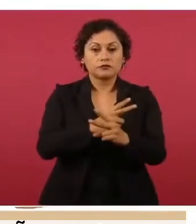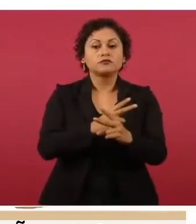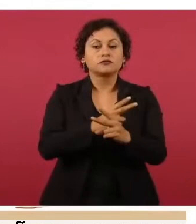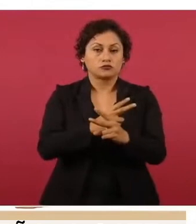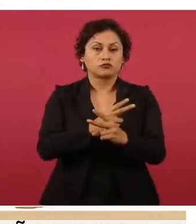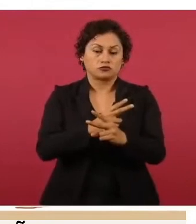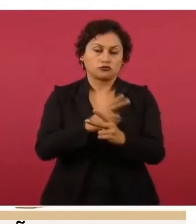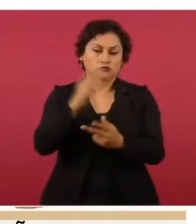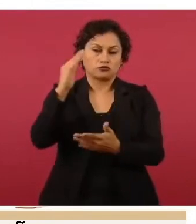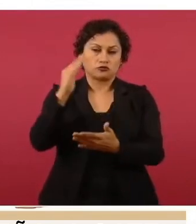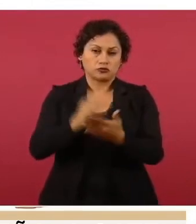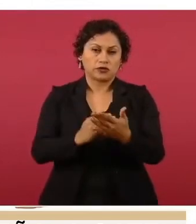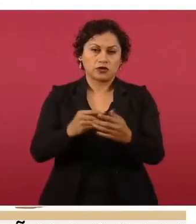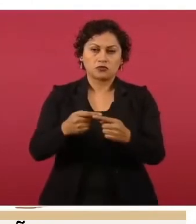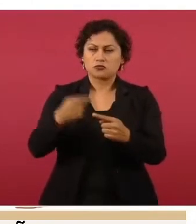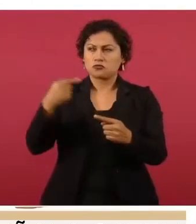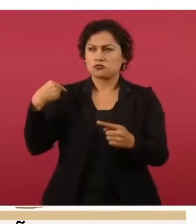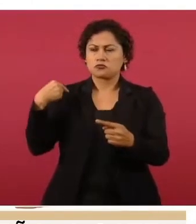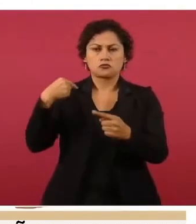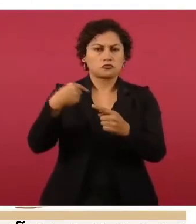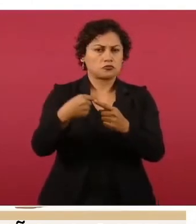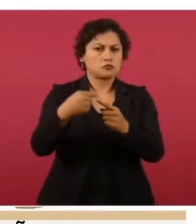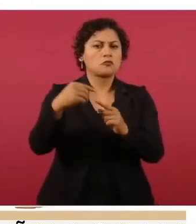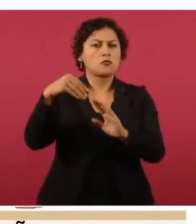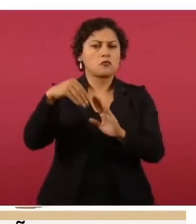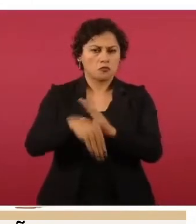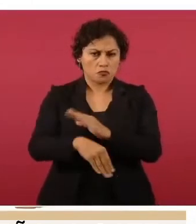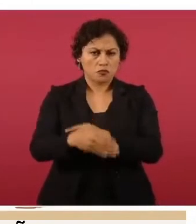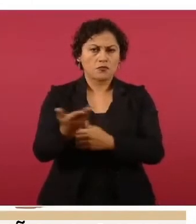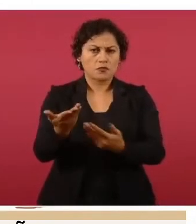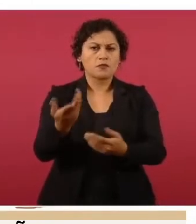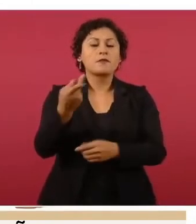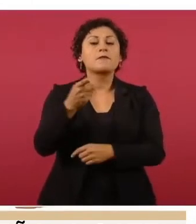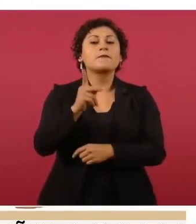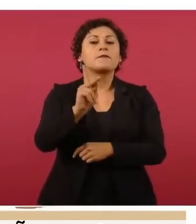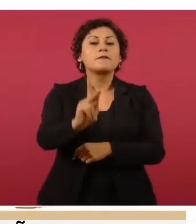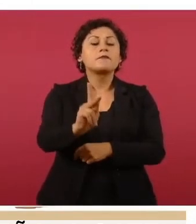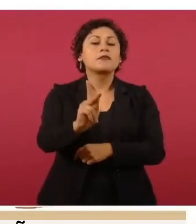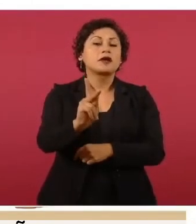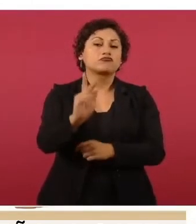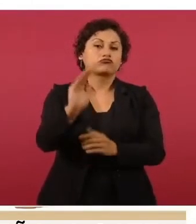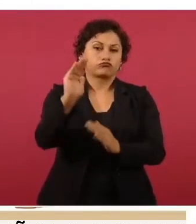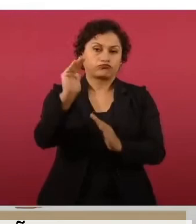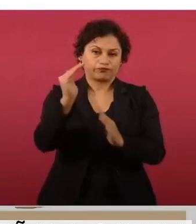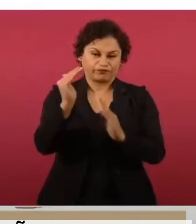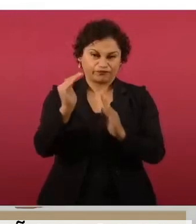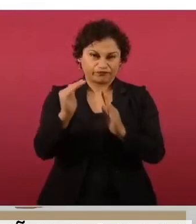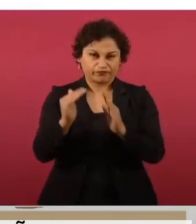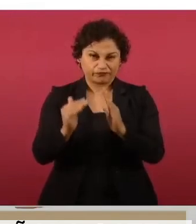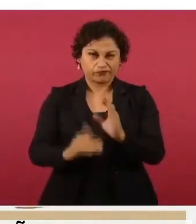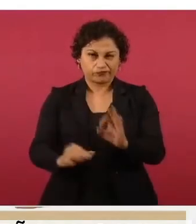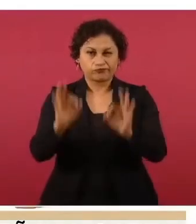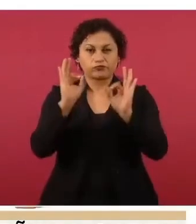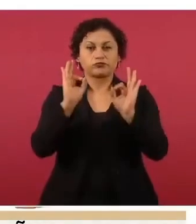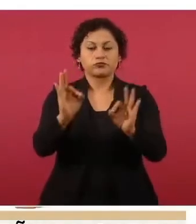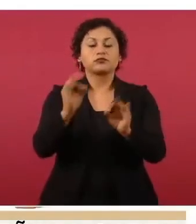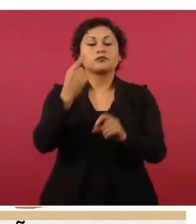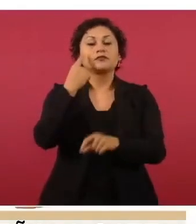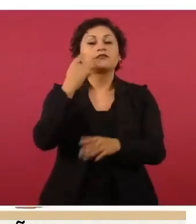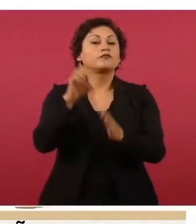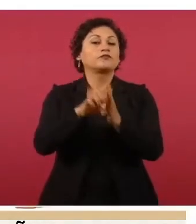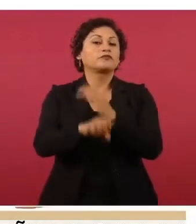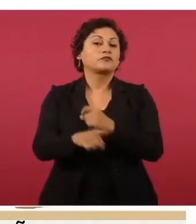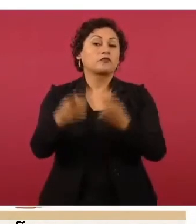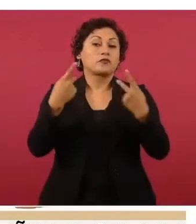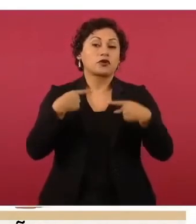a la semana pasada, pero en general prácticamente sin necesidad de ocupación por COVID o por infección